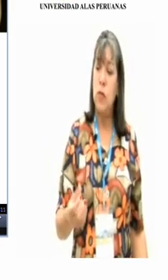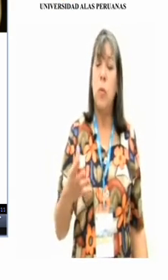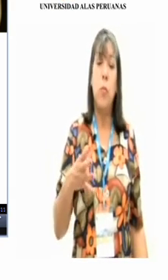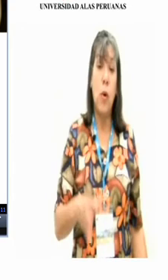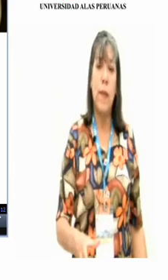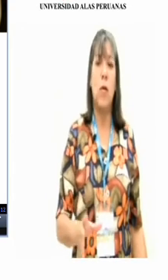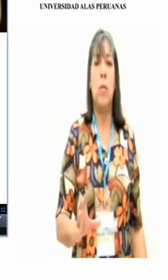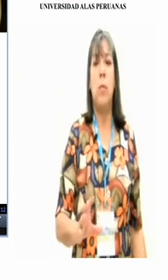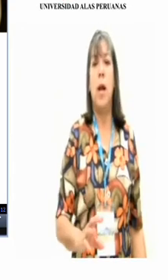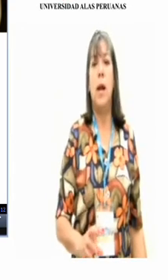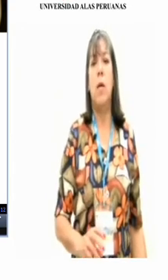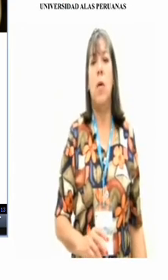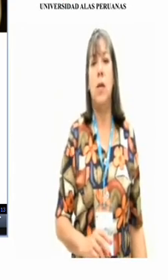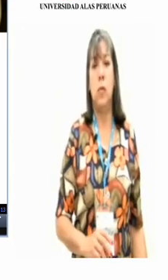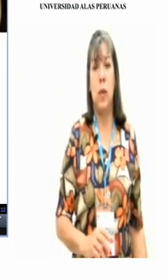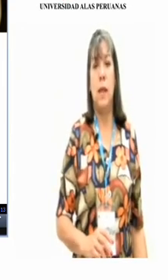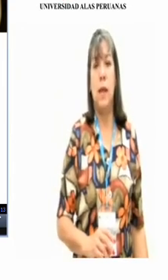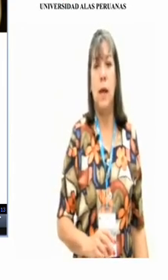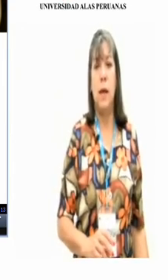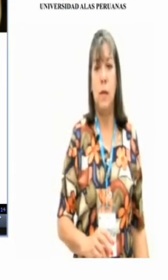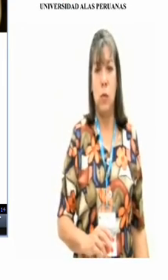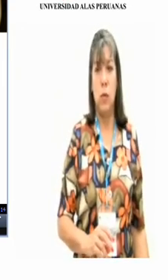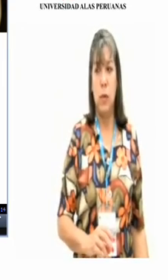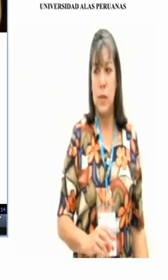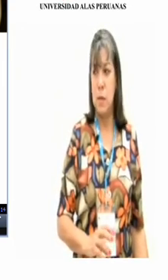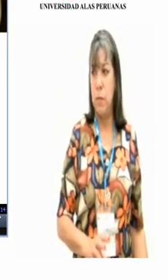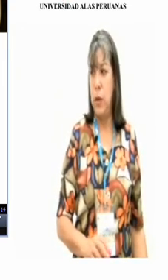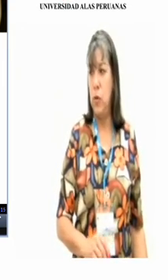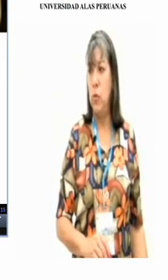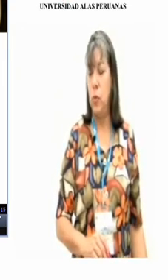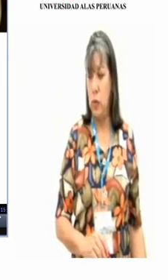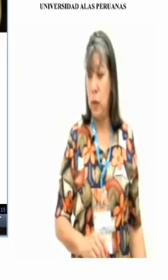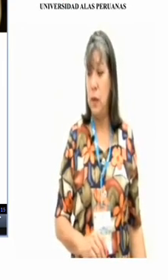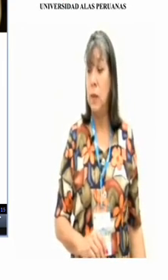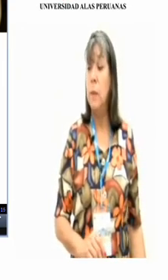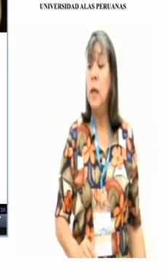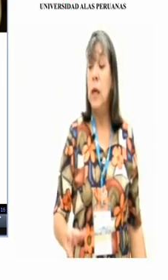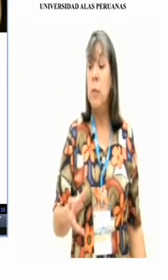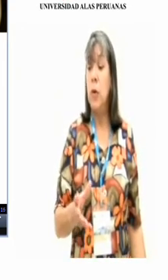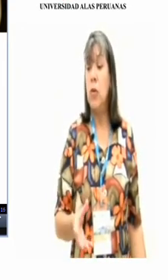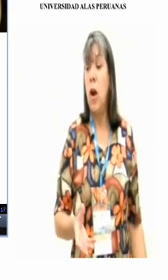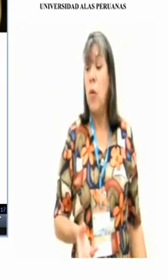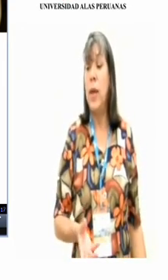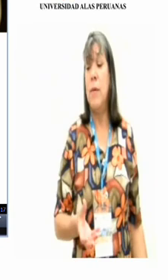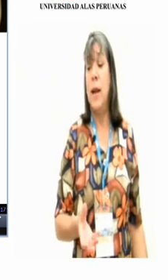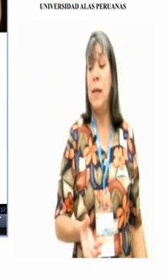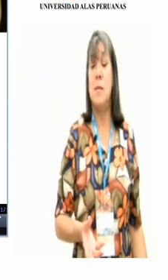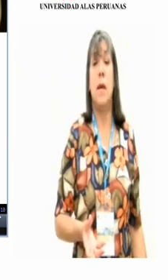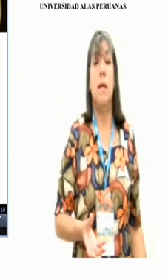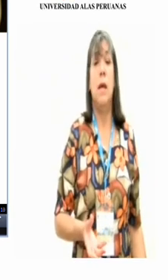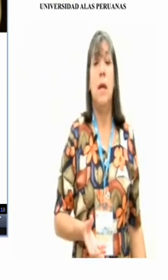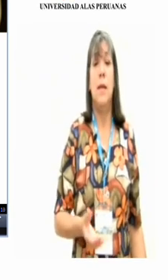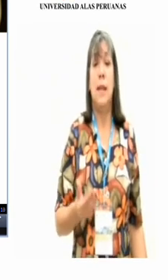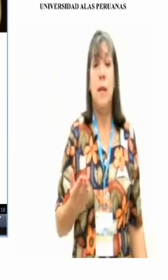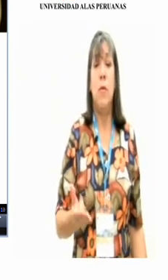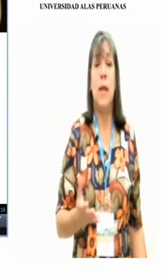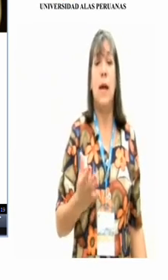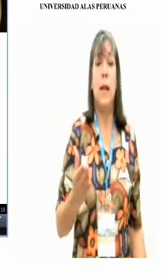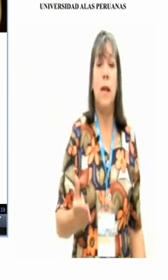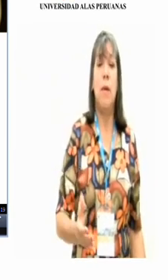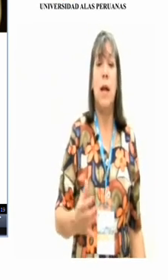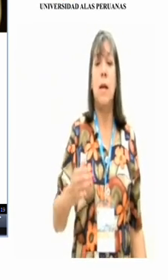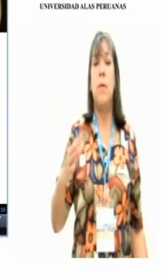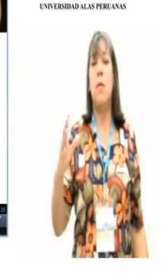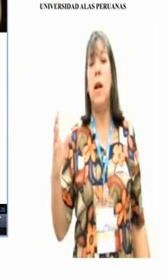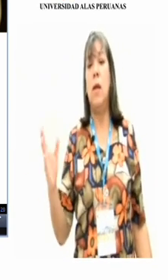este profesor pueda incorporarlo a su día a día en su desempeño docente. Y por otro lado, equivalencia. Ya tenemos